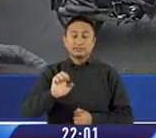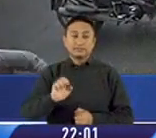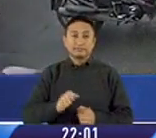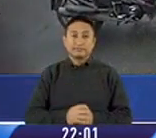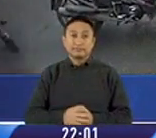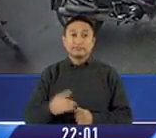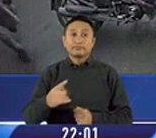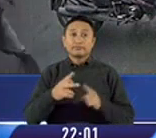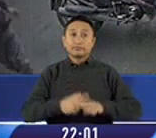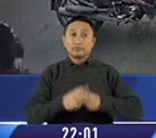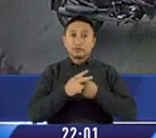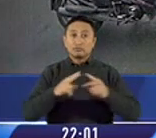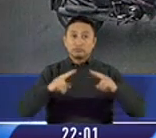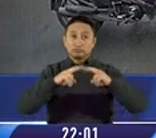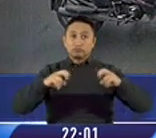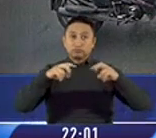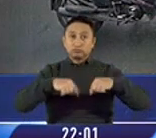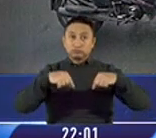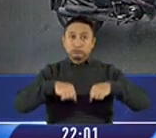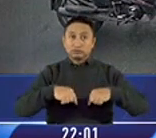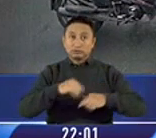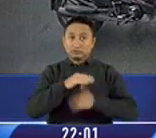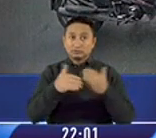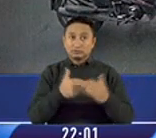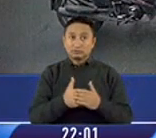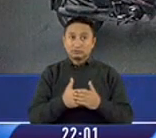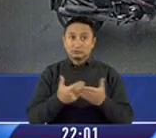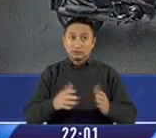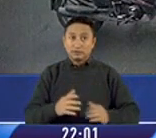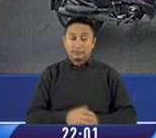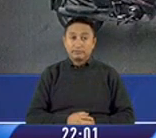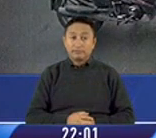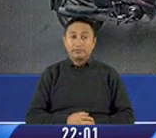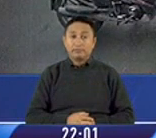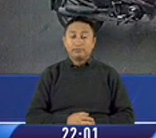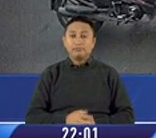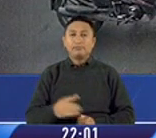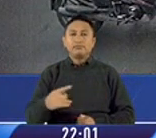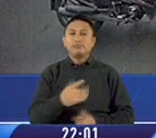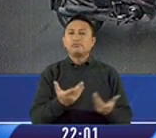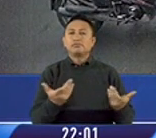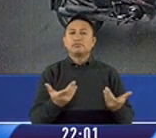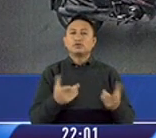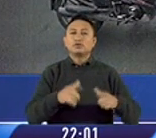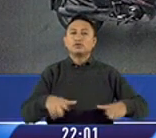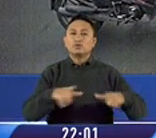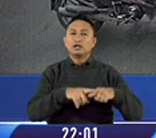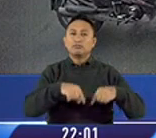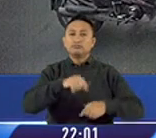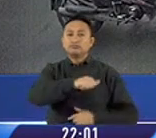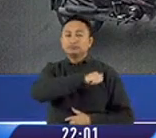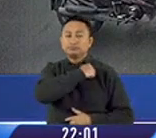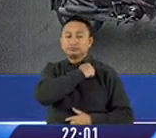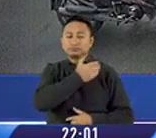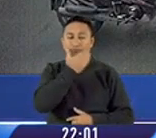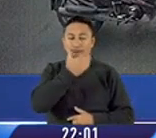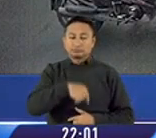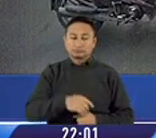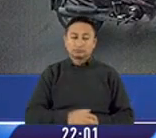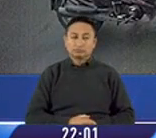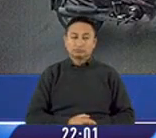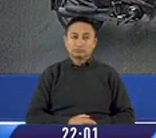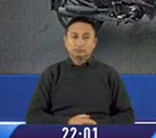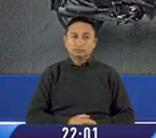están realizando las experticias correspondientes para poder establecer y aclarar el